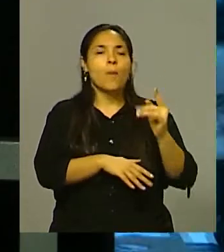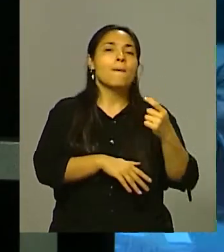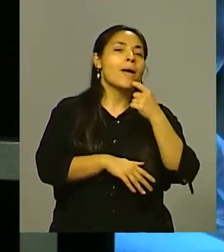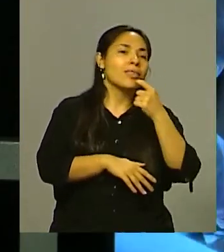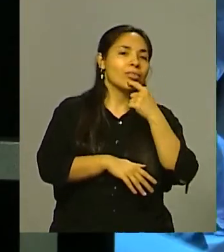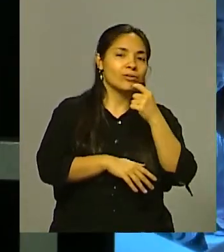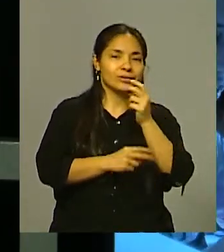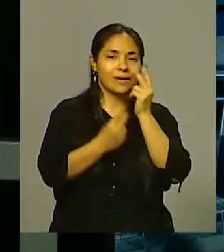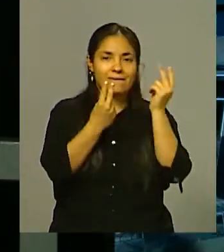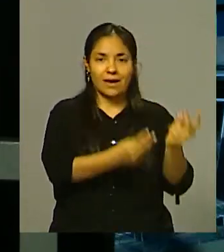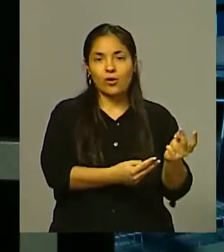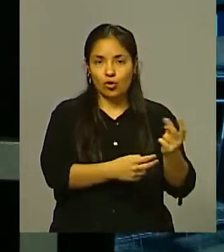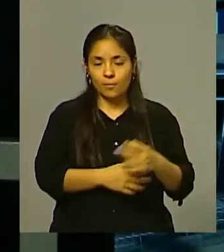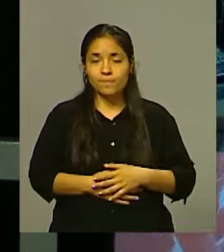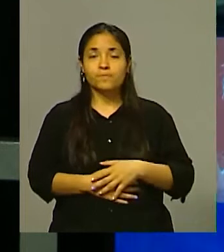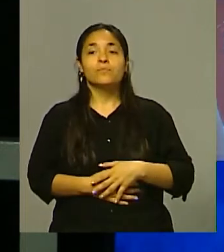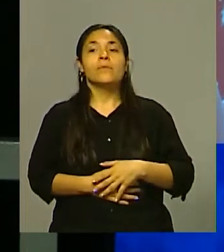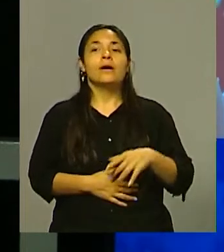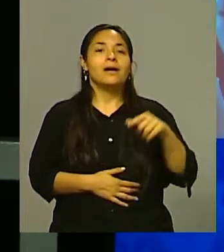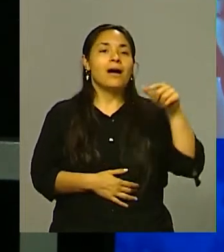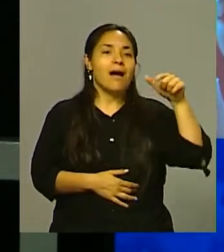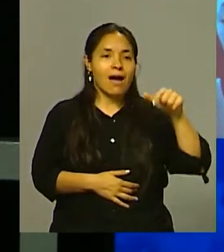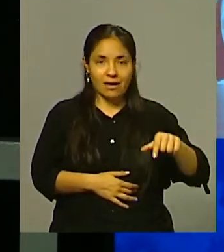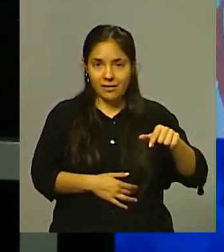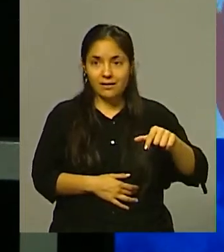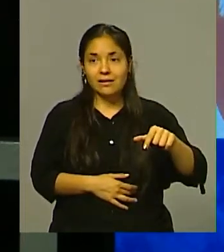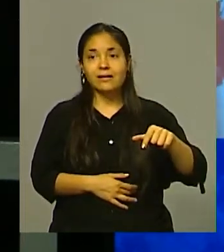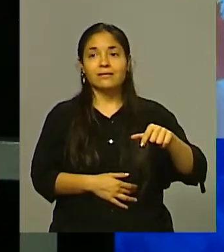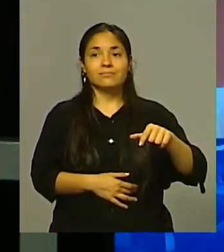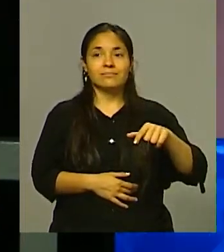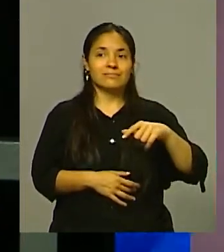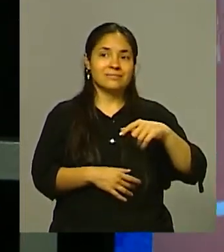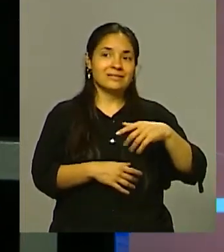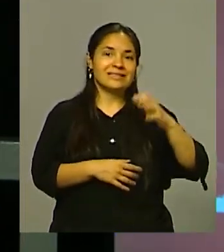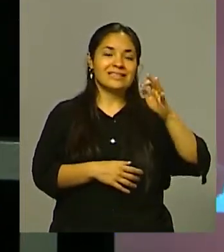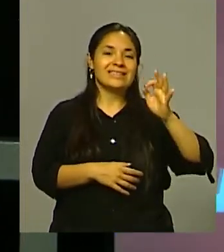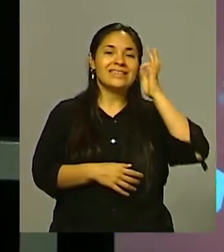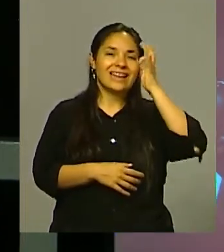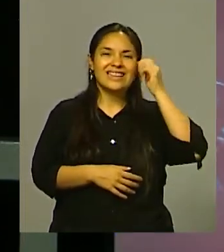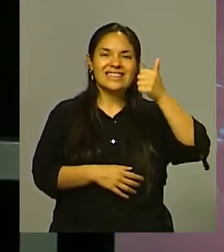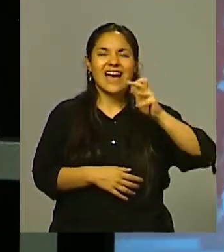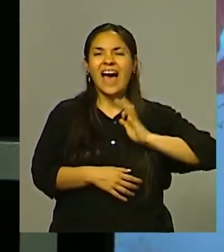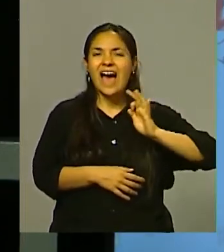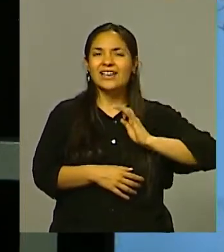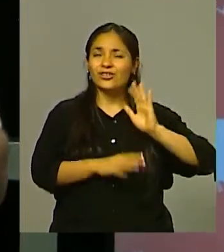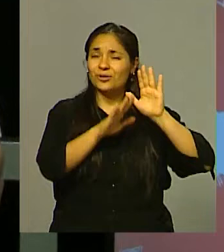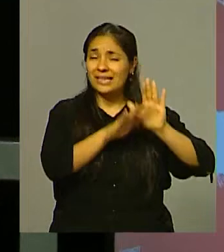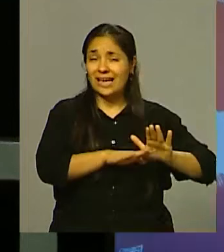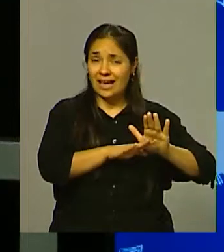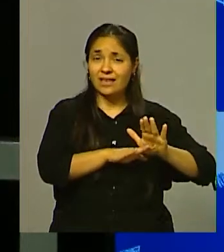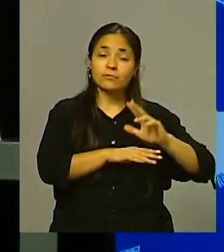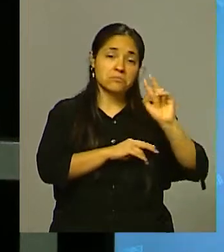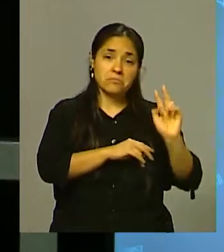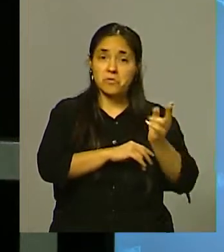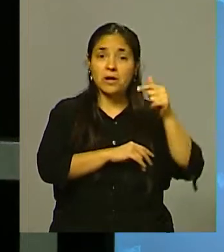Mendoza, donde fue vecino de aquí 36 años, y al final pues murió y